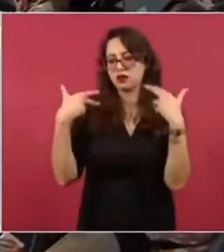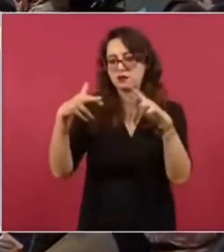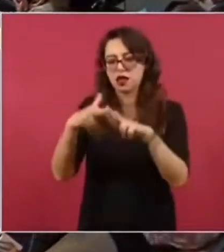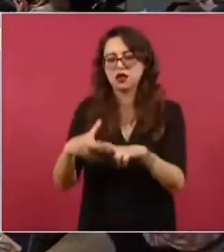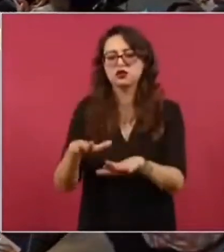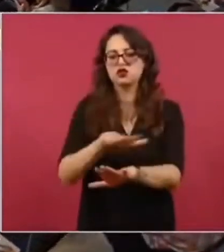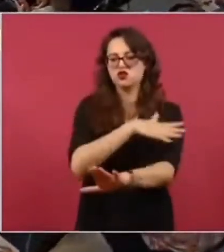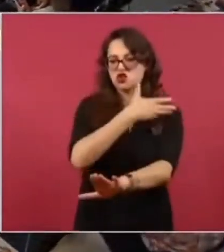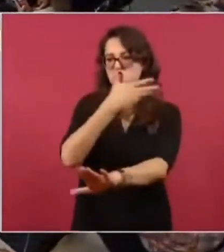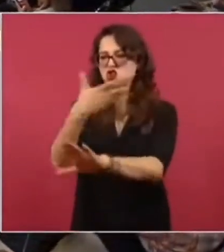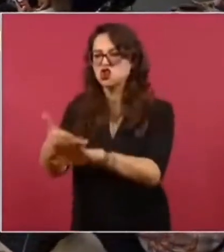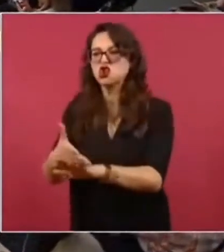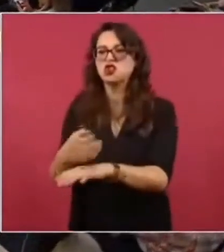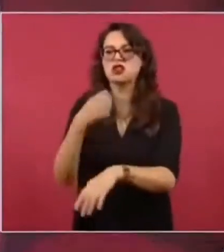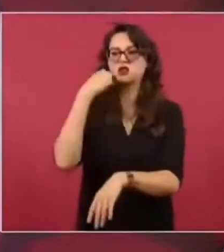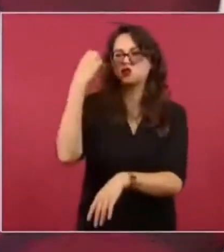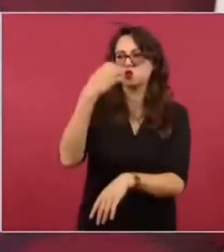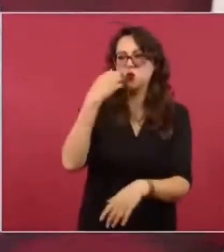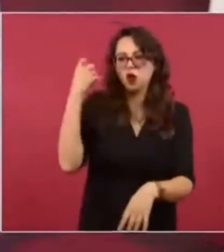privatizar la educación,